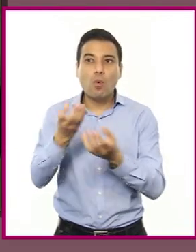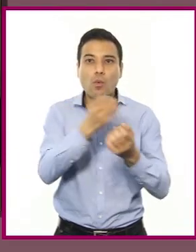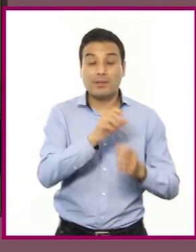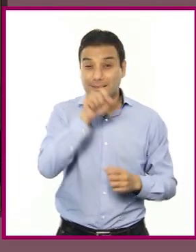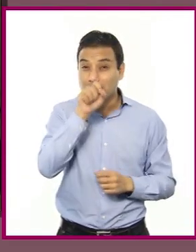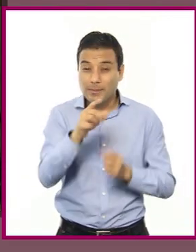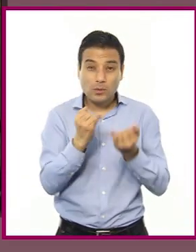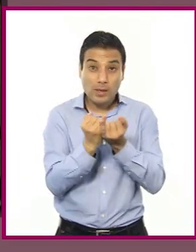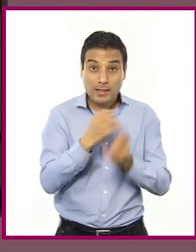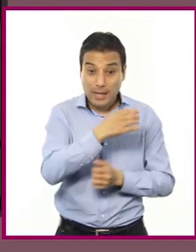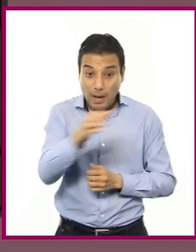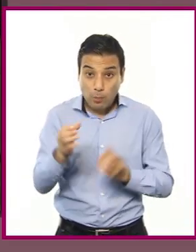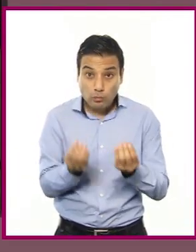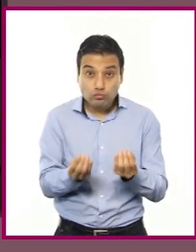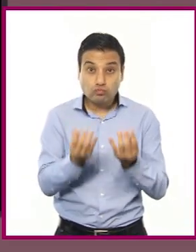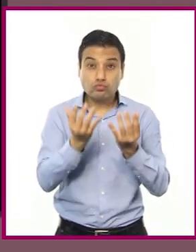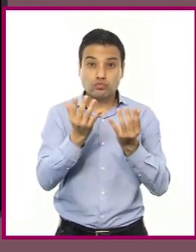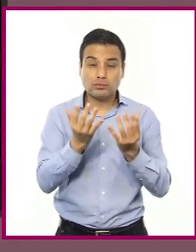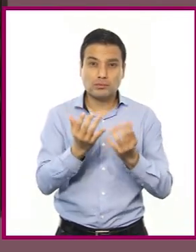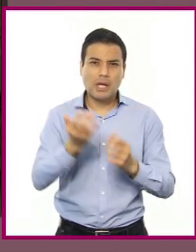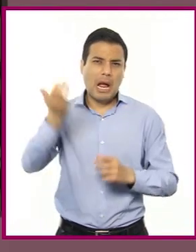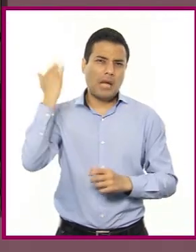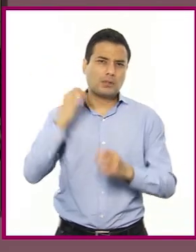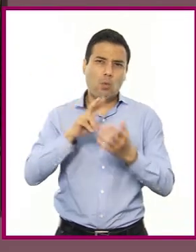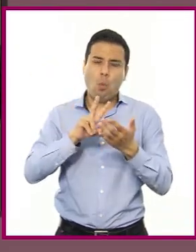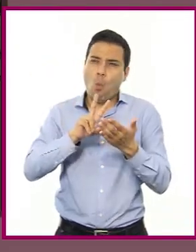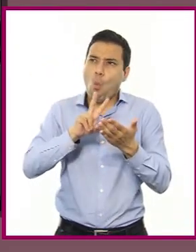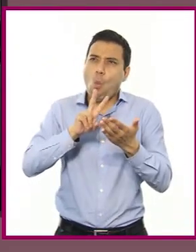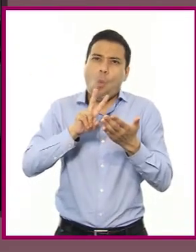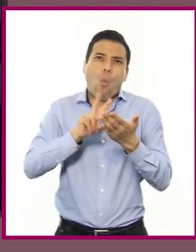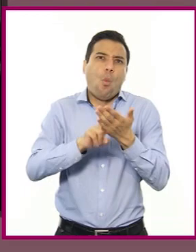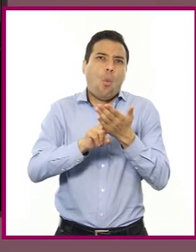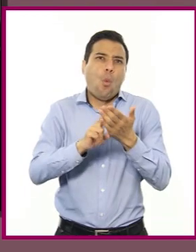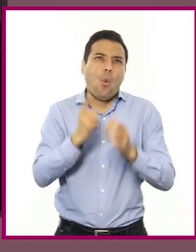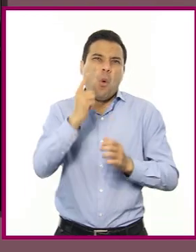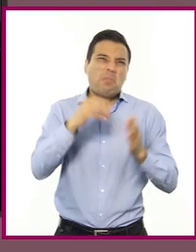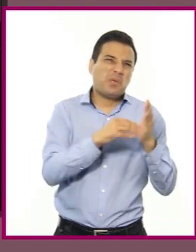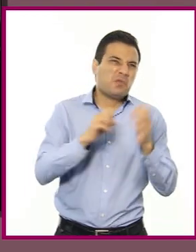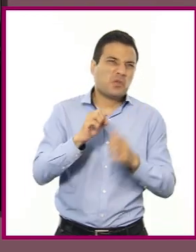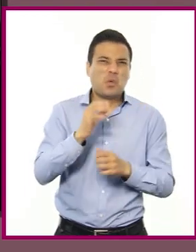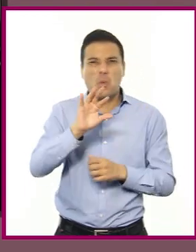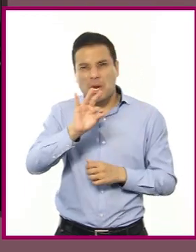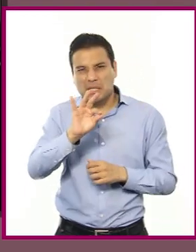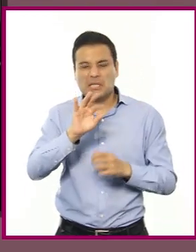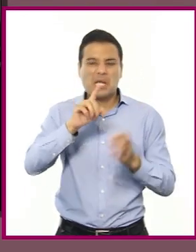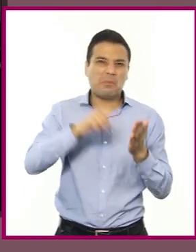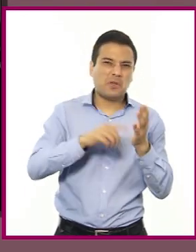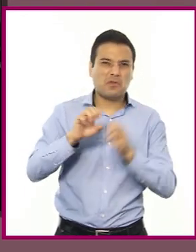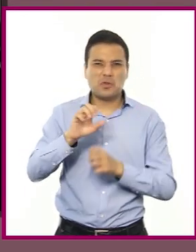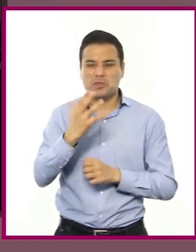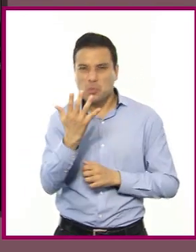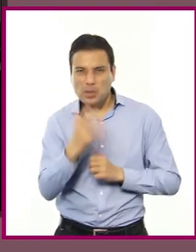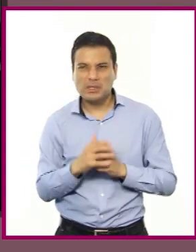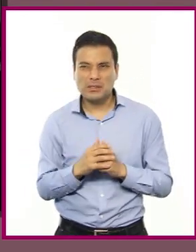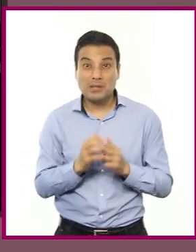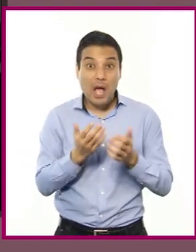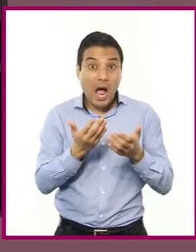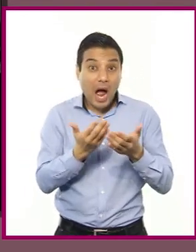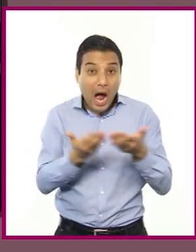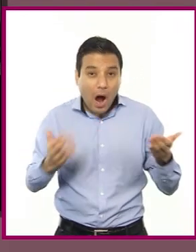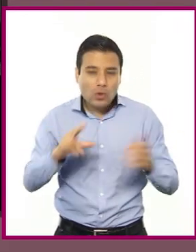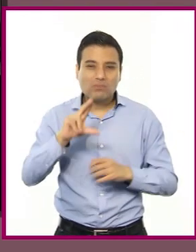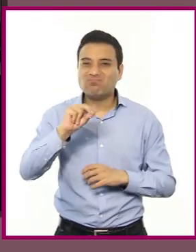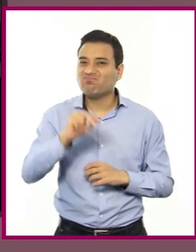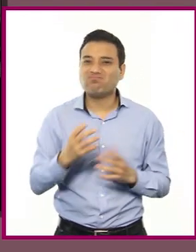agricultura está dejando de jugar el papel que había jugado en los años 40 y 50. Es decir, al no ser capaz